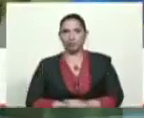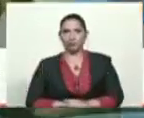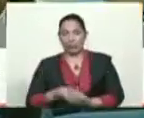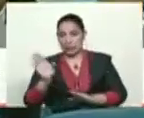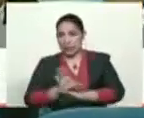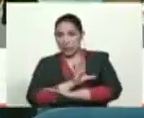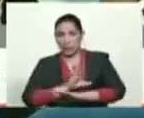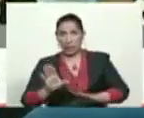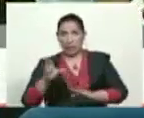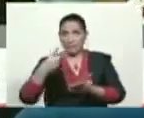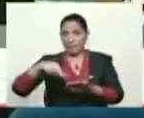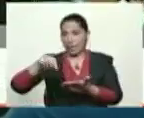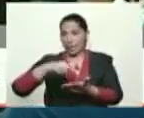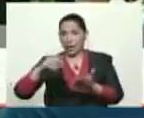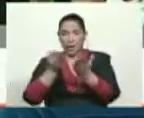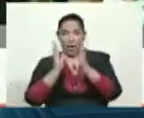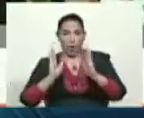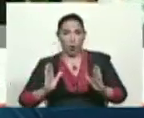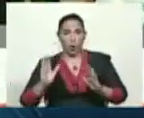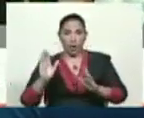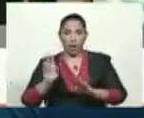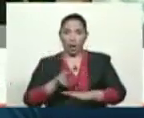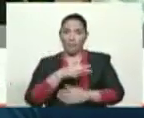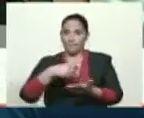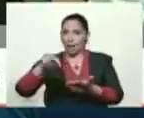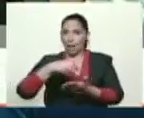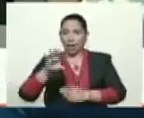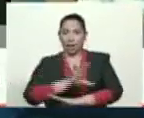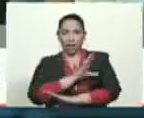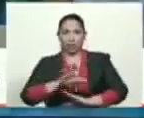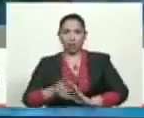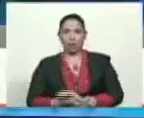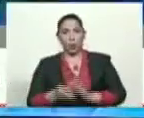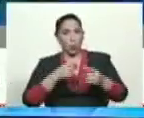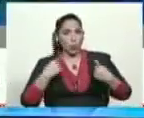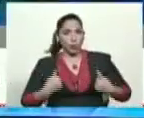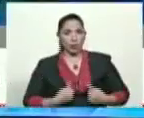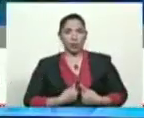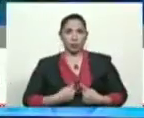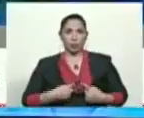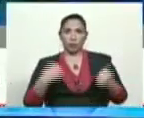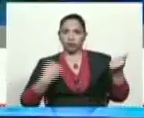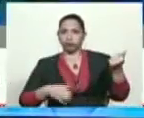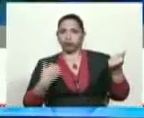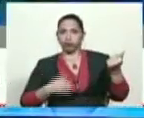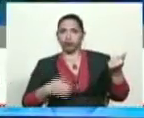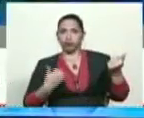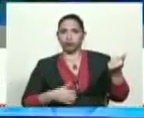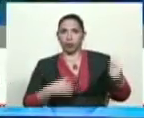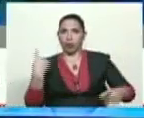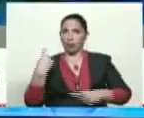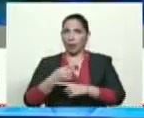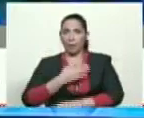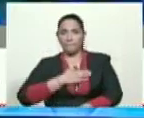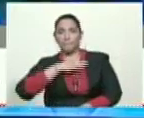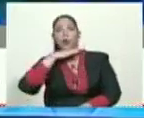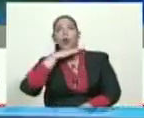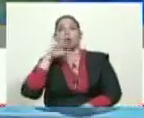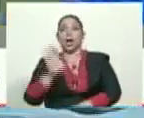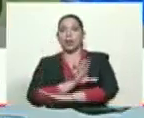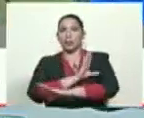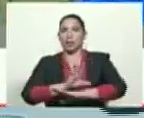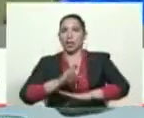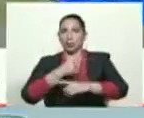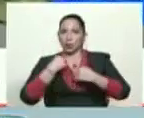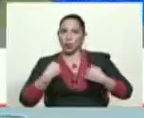a bailar a escuela de baile de tanto ahí es donde corazón llanero escalona tienes que llenar con los cantantes de